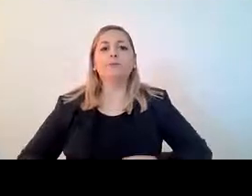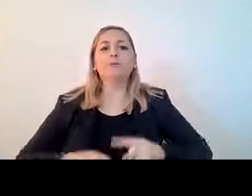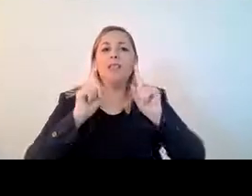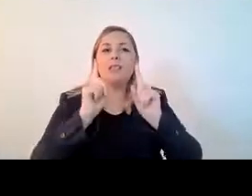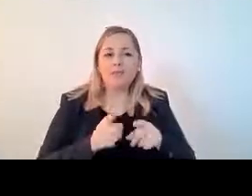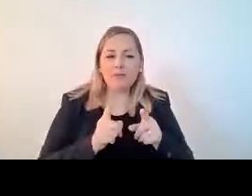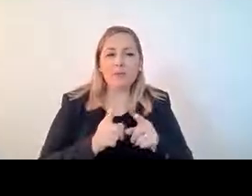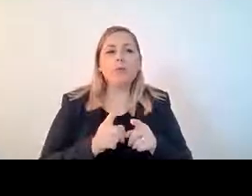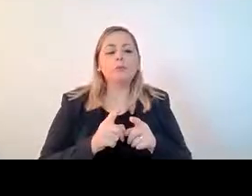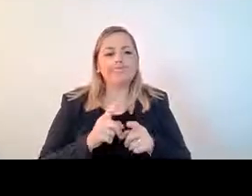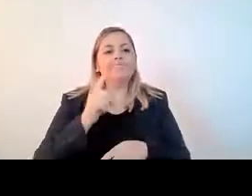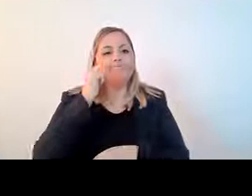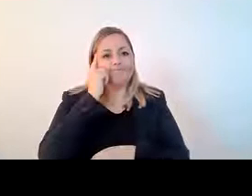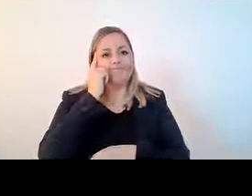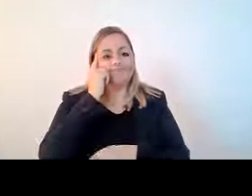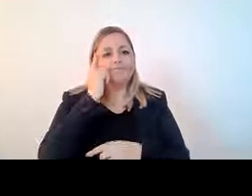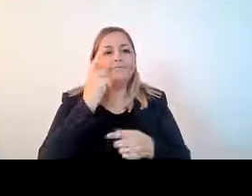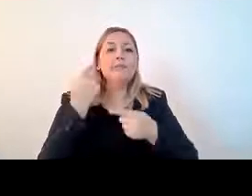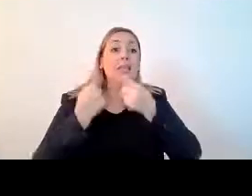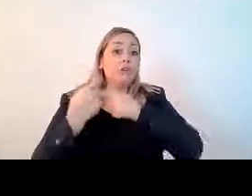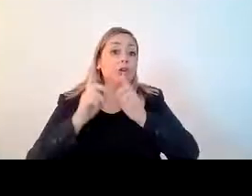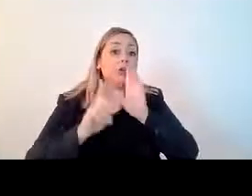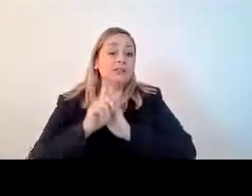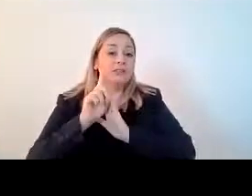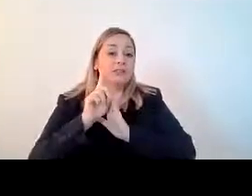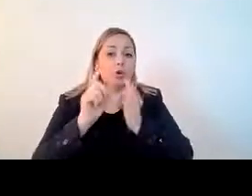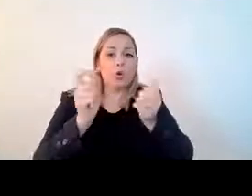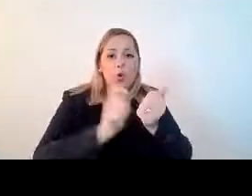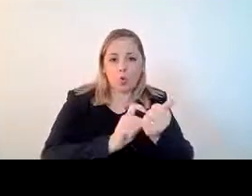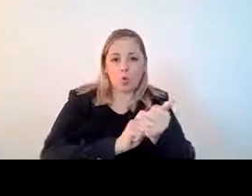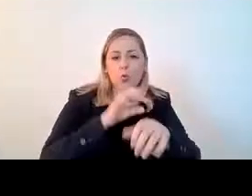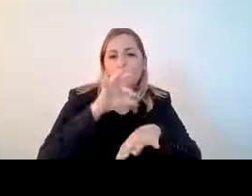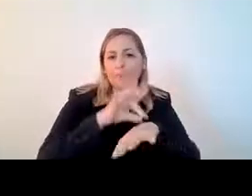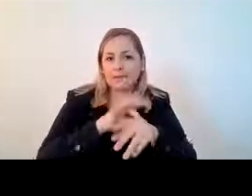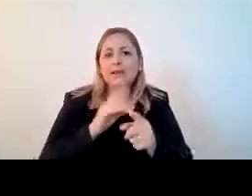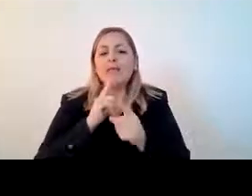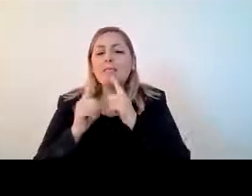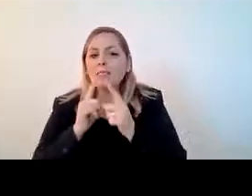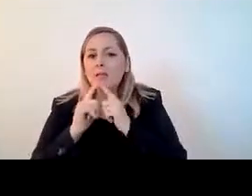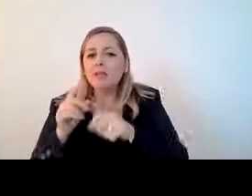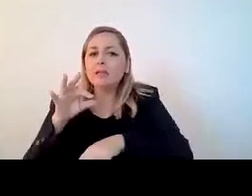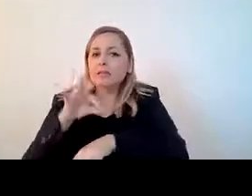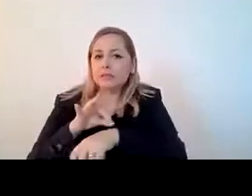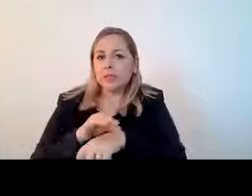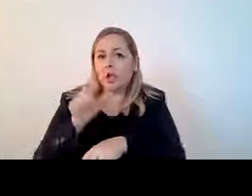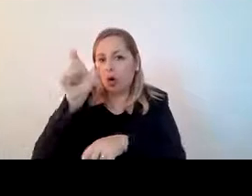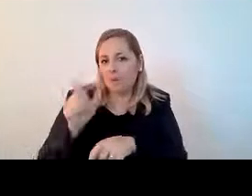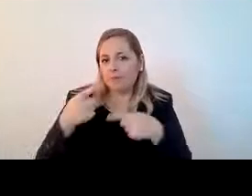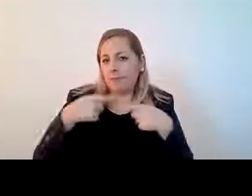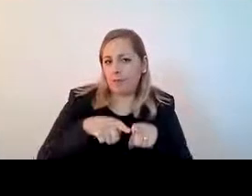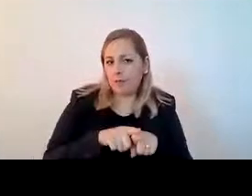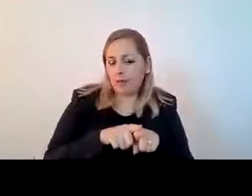debiéramos considerar una historia del desarrollo conductal y médico, una entrevista clínica con el cliente, la pareja, los